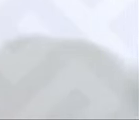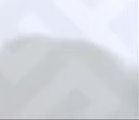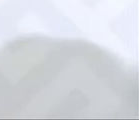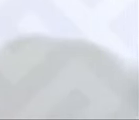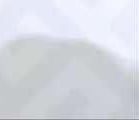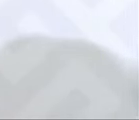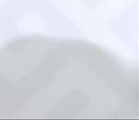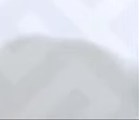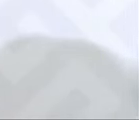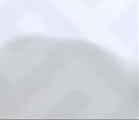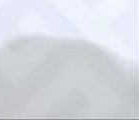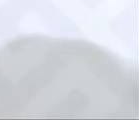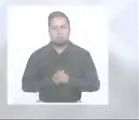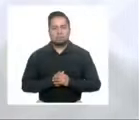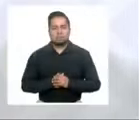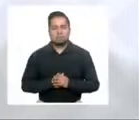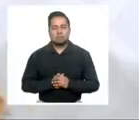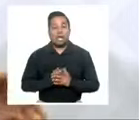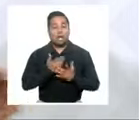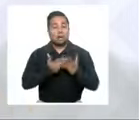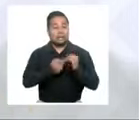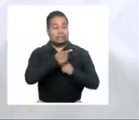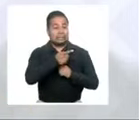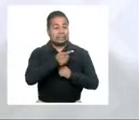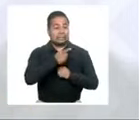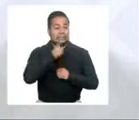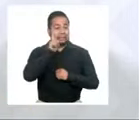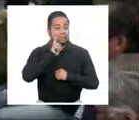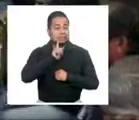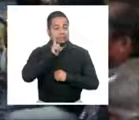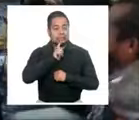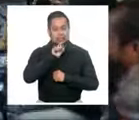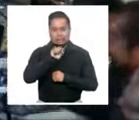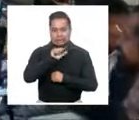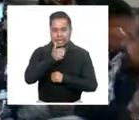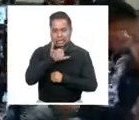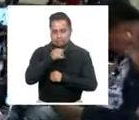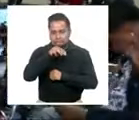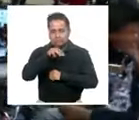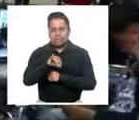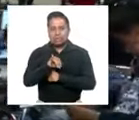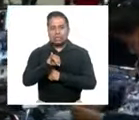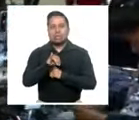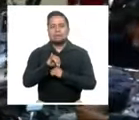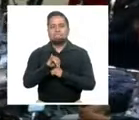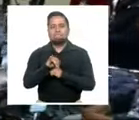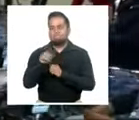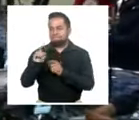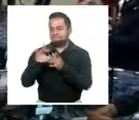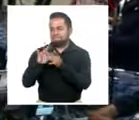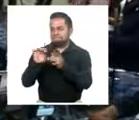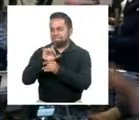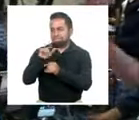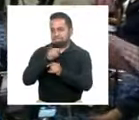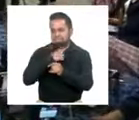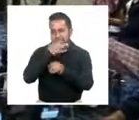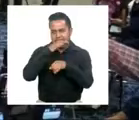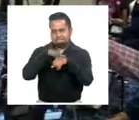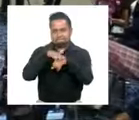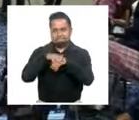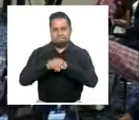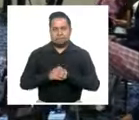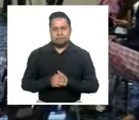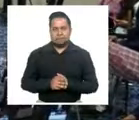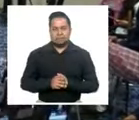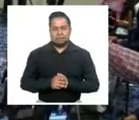que la Secretaría de Turismo, que nos dé algunos datos y después te informo.